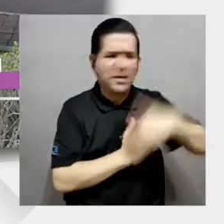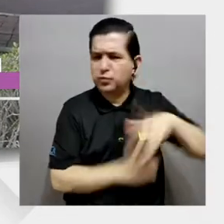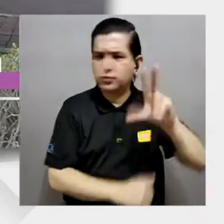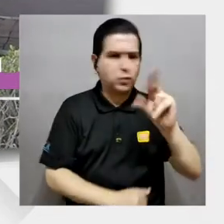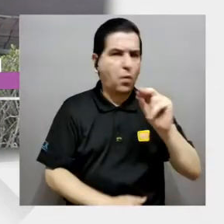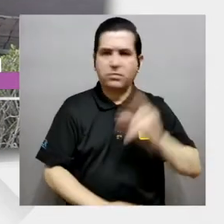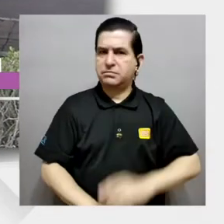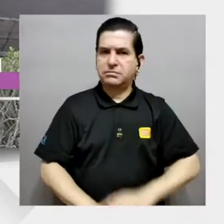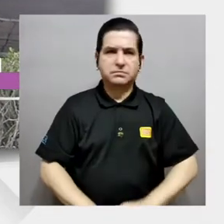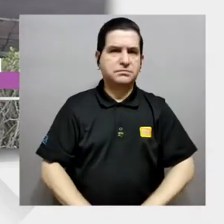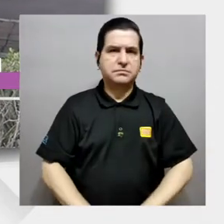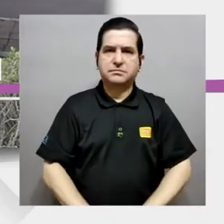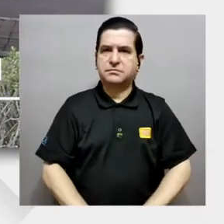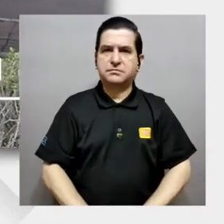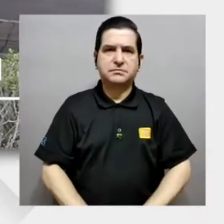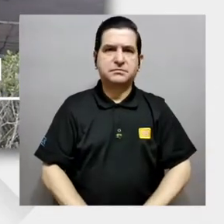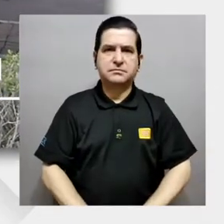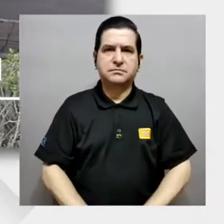exceso.